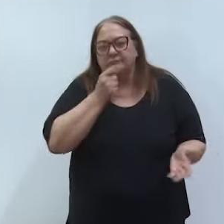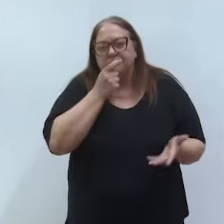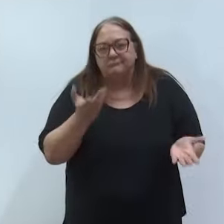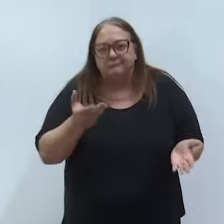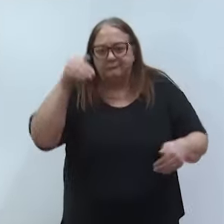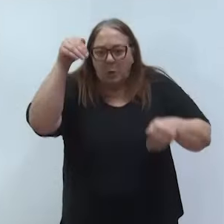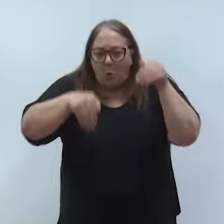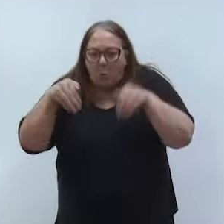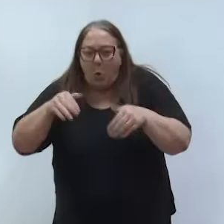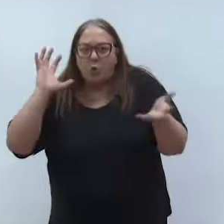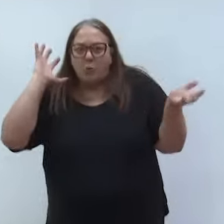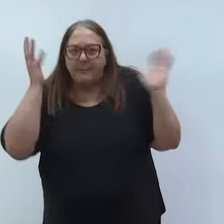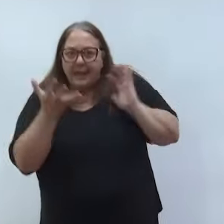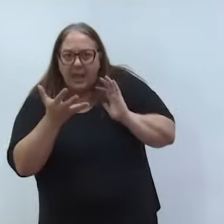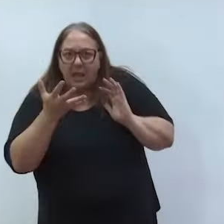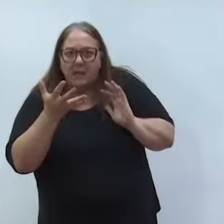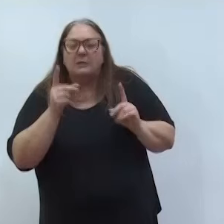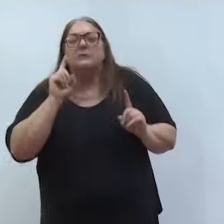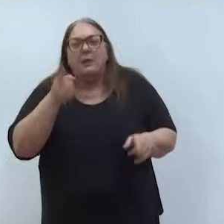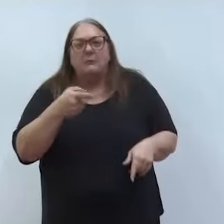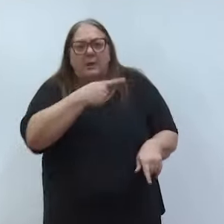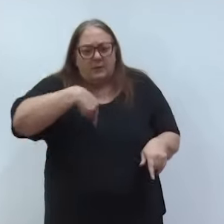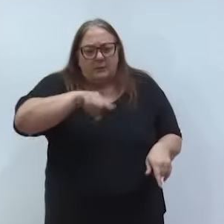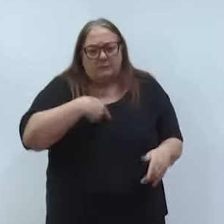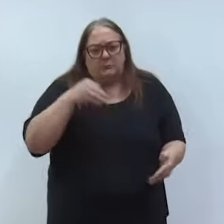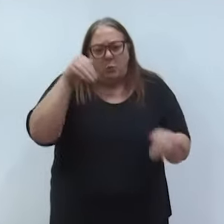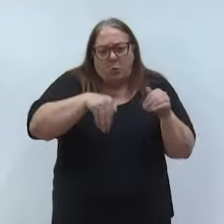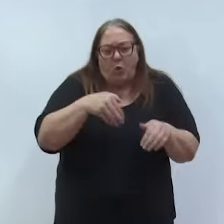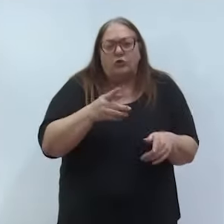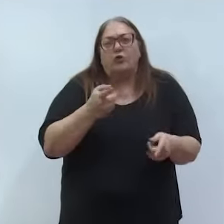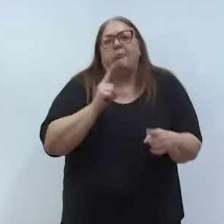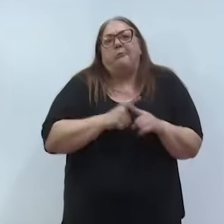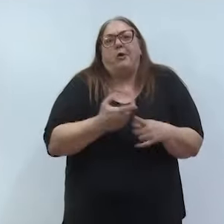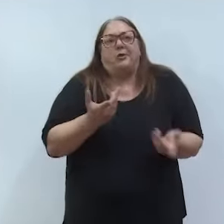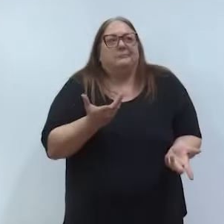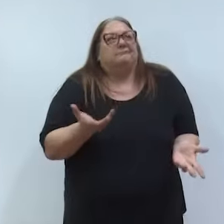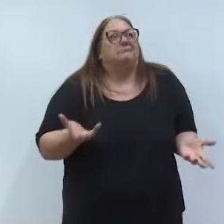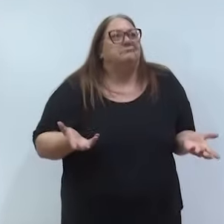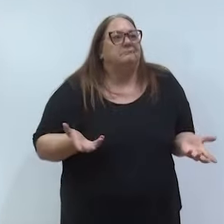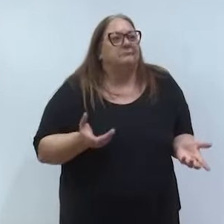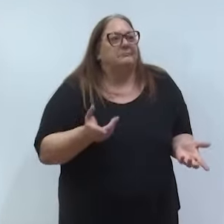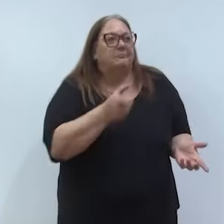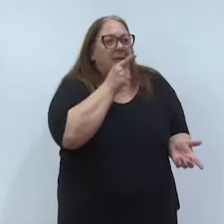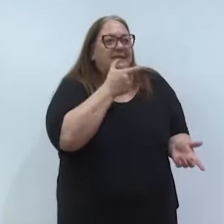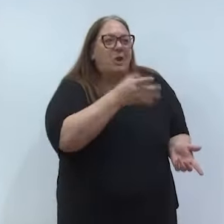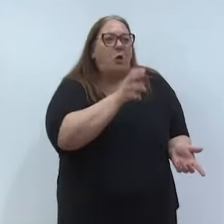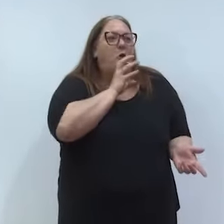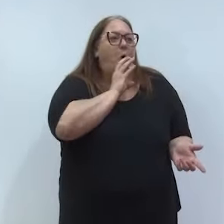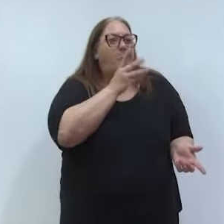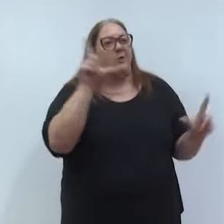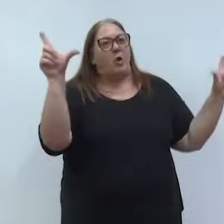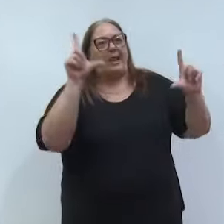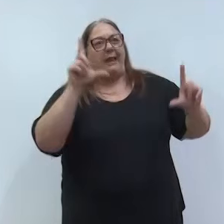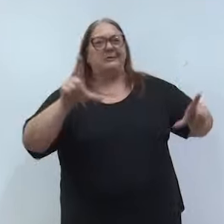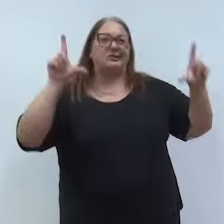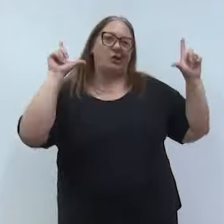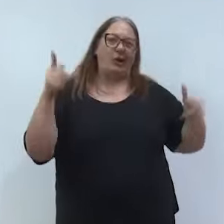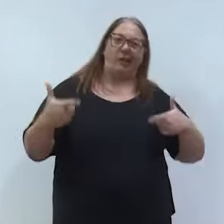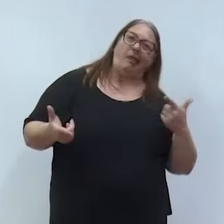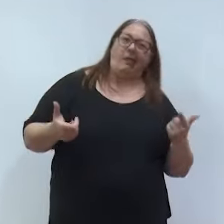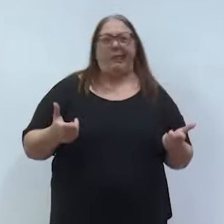mi ley también Tuvieron mucho en cuenta que fue un personaje de la farándula que terminó siendo su presidente Entonces si no hay